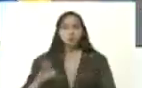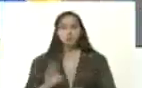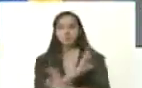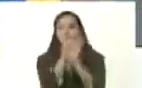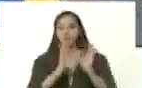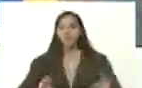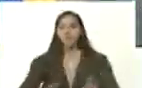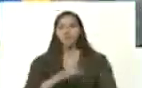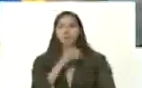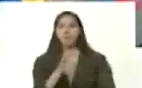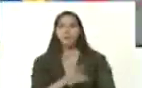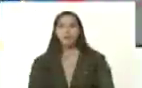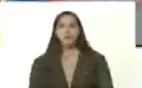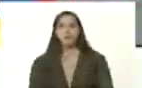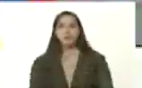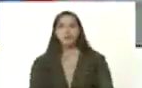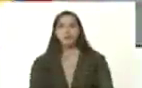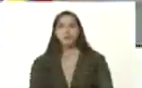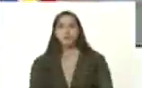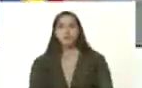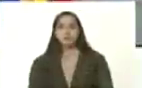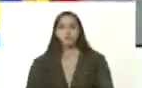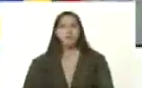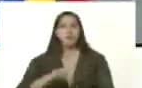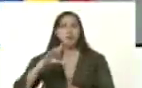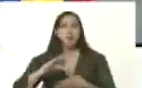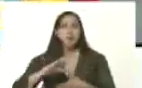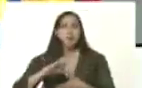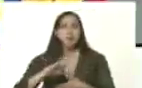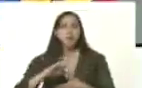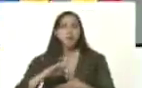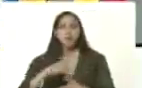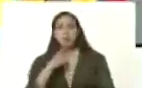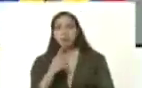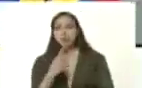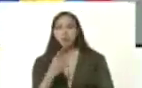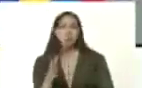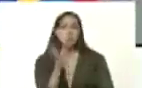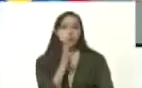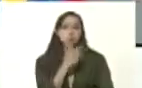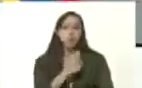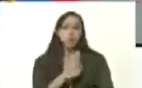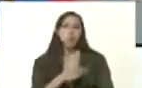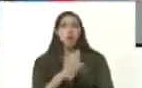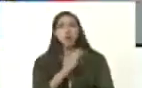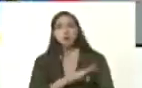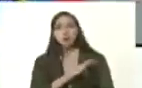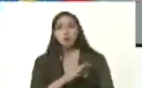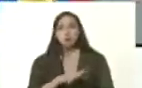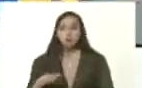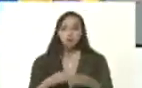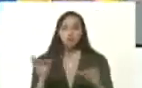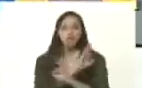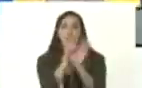no podemos permitir que en América haya un modelo socialista. ¿Por qué si es tan malo no lo dejan que caiga solo, pues?